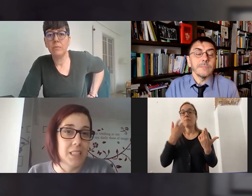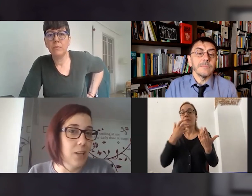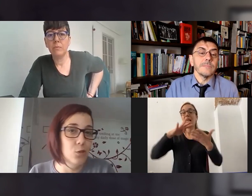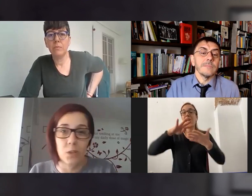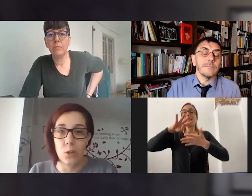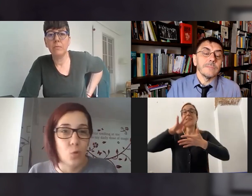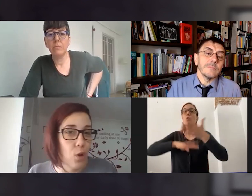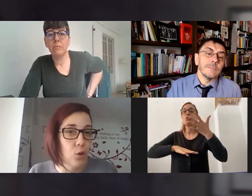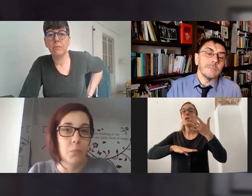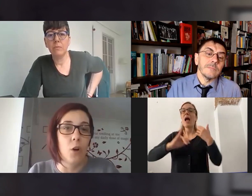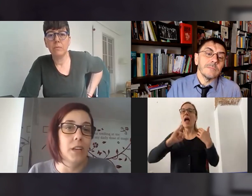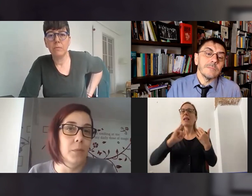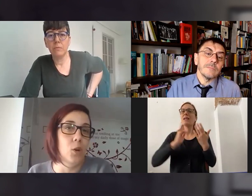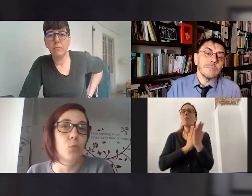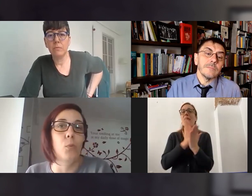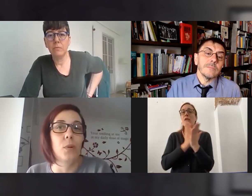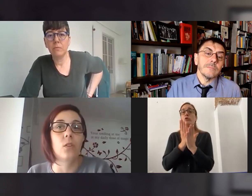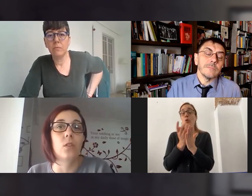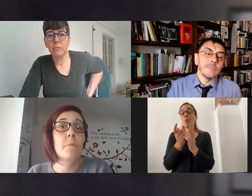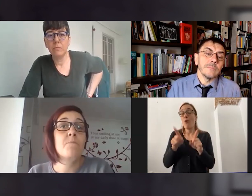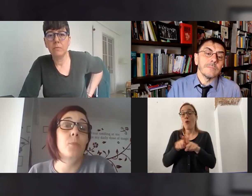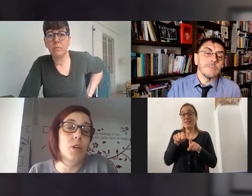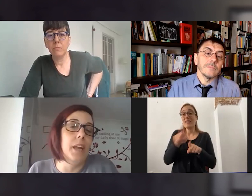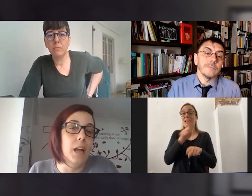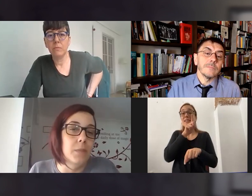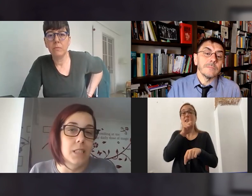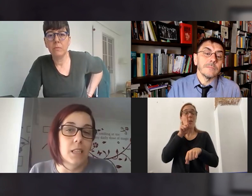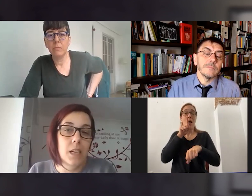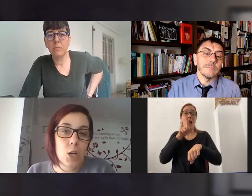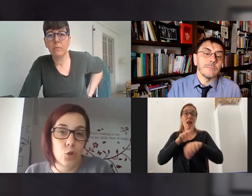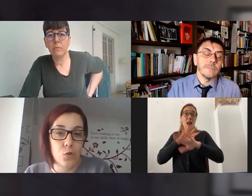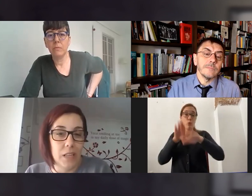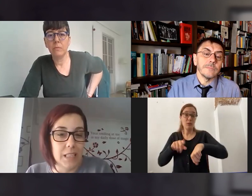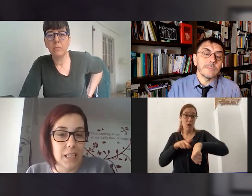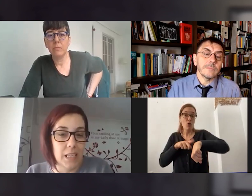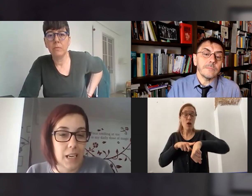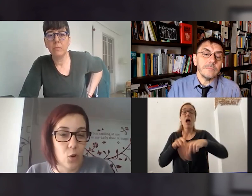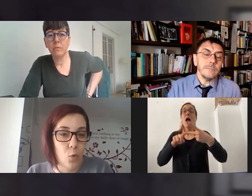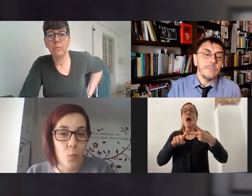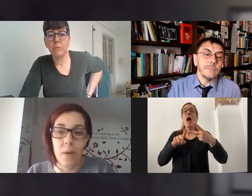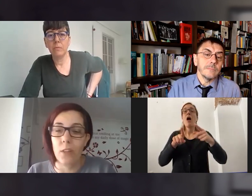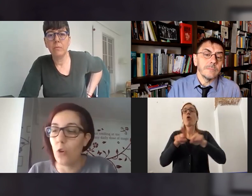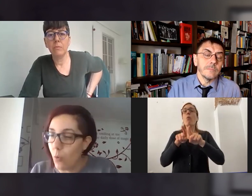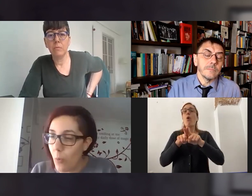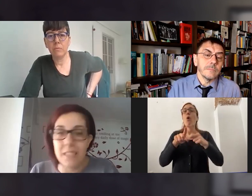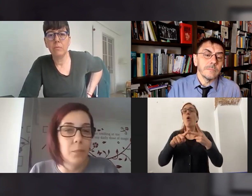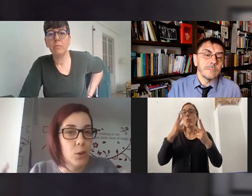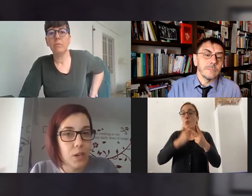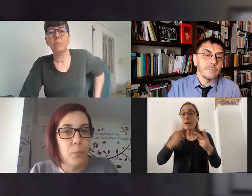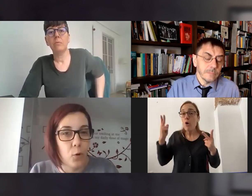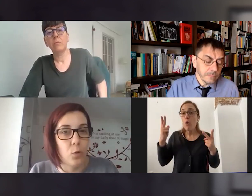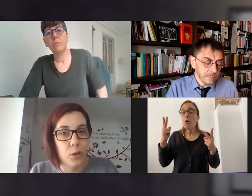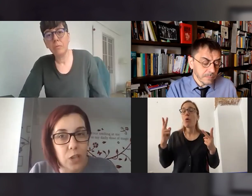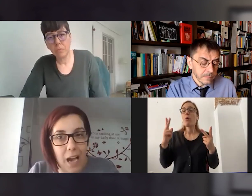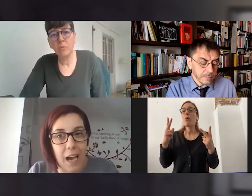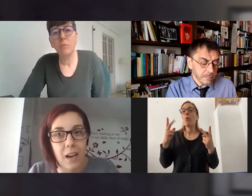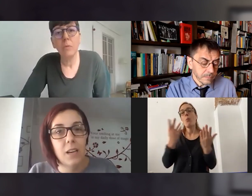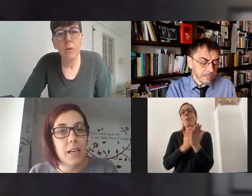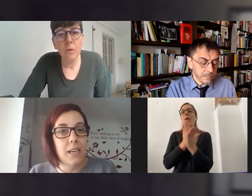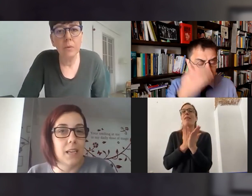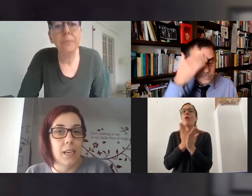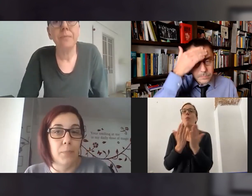muy necesarios, medios como La Última Hora, también como Público, porque realmente nos falta tener como un medio como más amigo que por lo menos